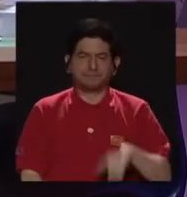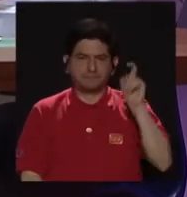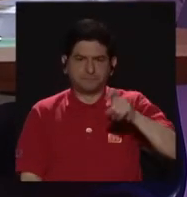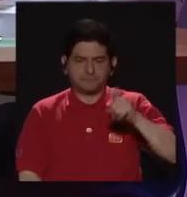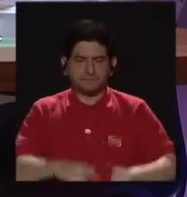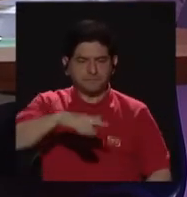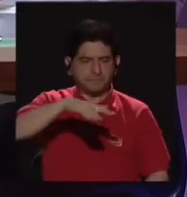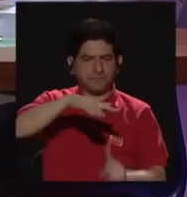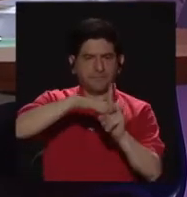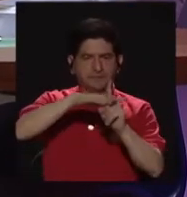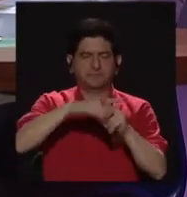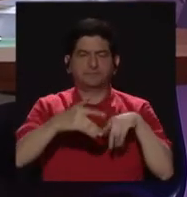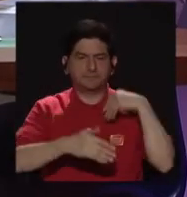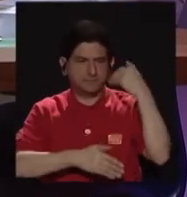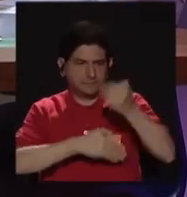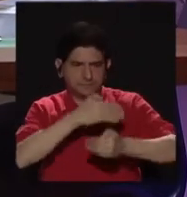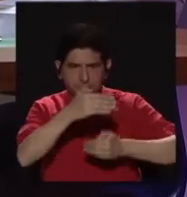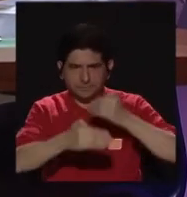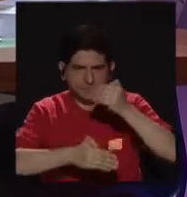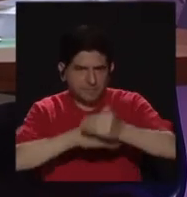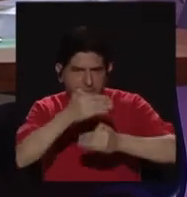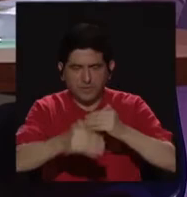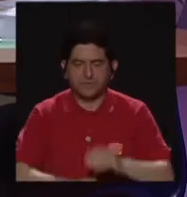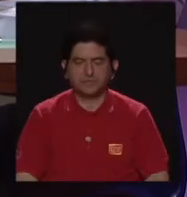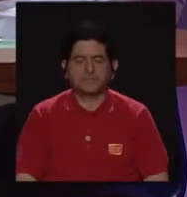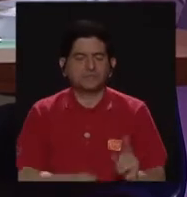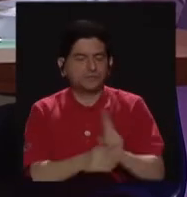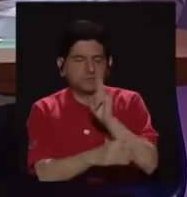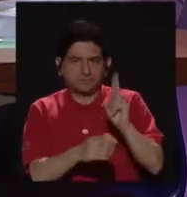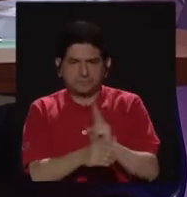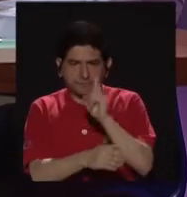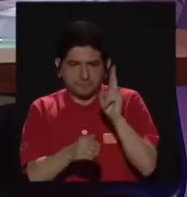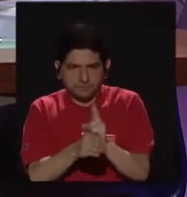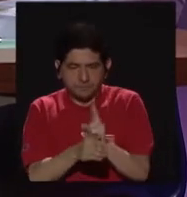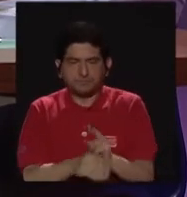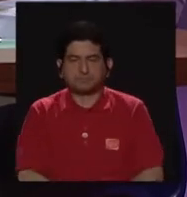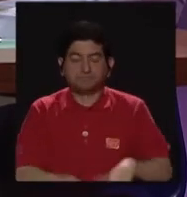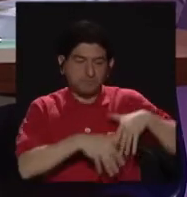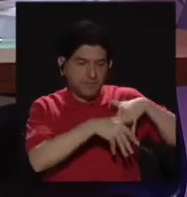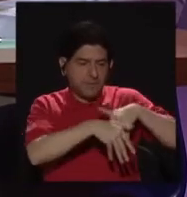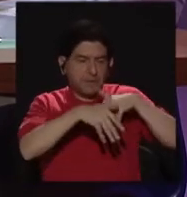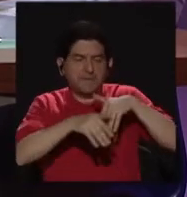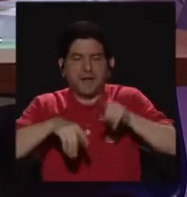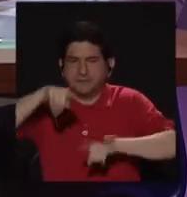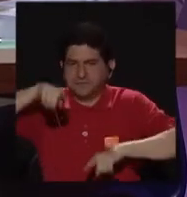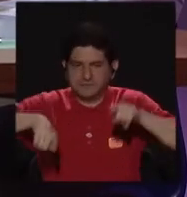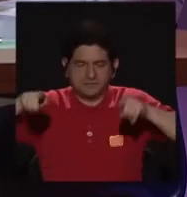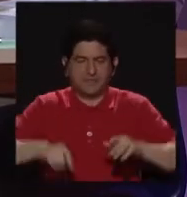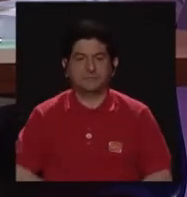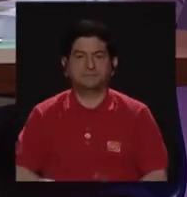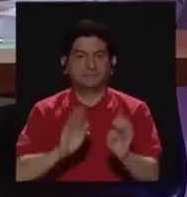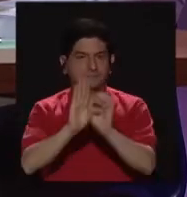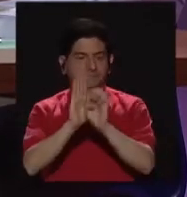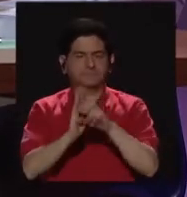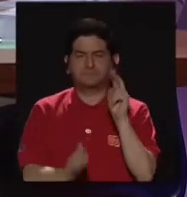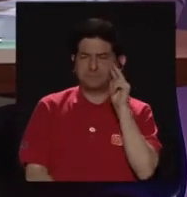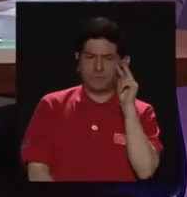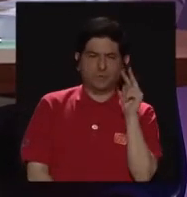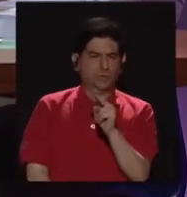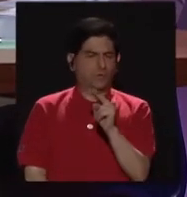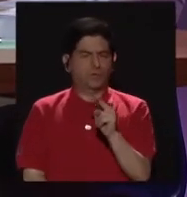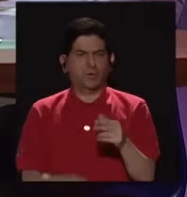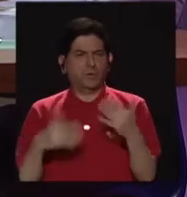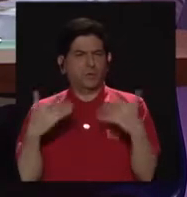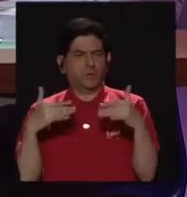visibilizar cómo se estaba utilizando dedicamos la marcha de la diversidad por ejemplo veíamos mucho